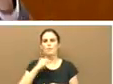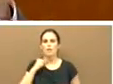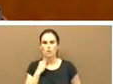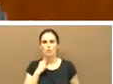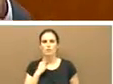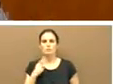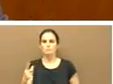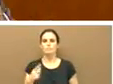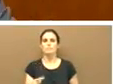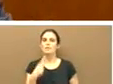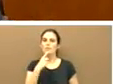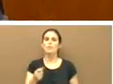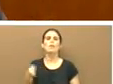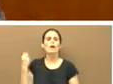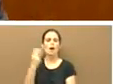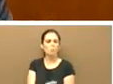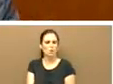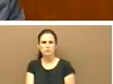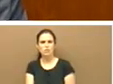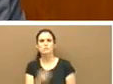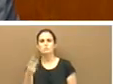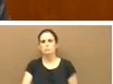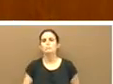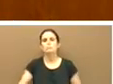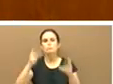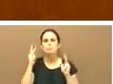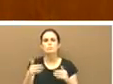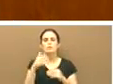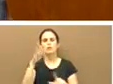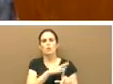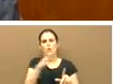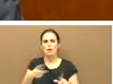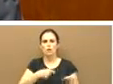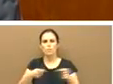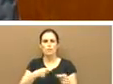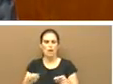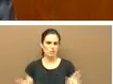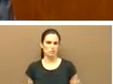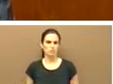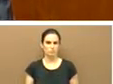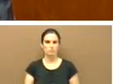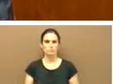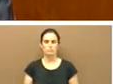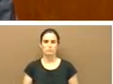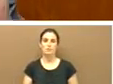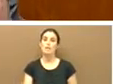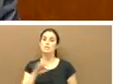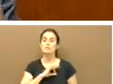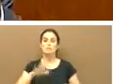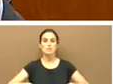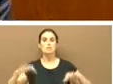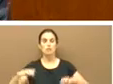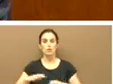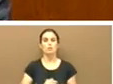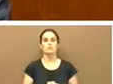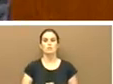que hace una apuesta decidida por la liberalización de los horarios comerciales. Señorías, la posibilidad de